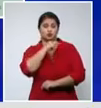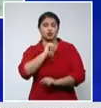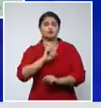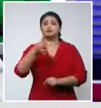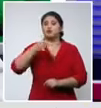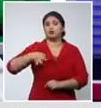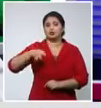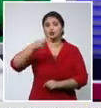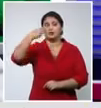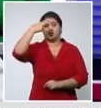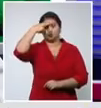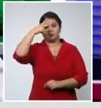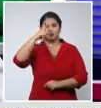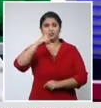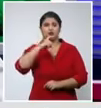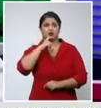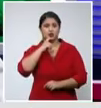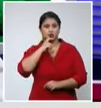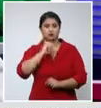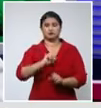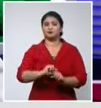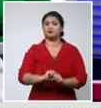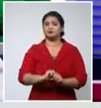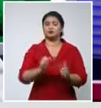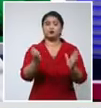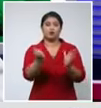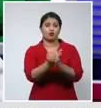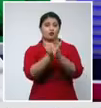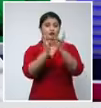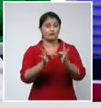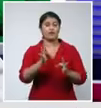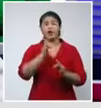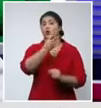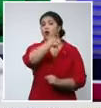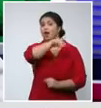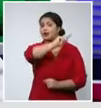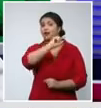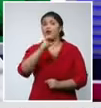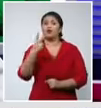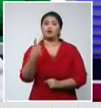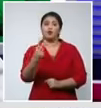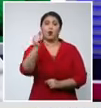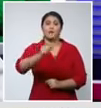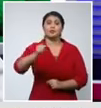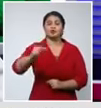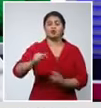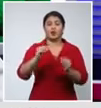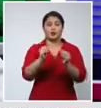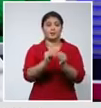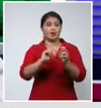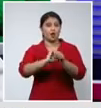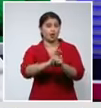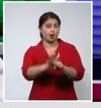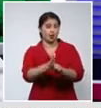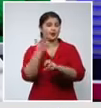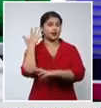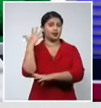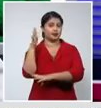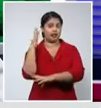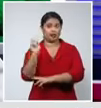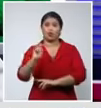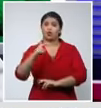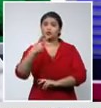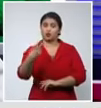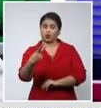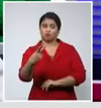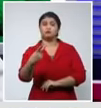Baños. Se diagnostican ayer 2 extranjeros con COVID-19, los 2 autóctonos